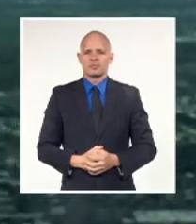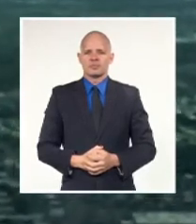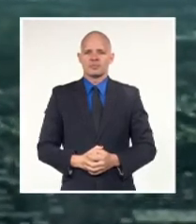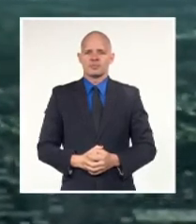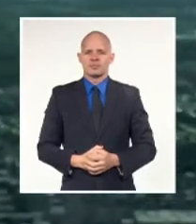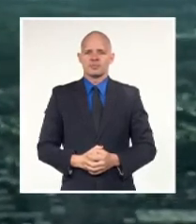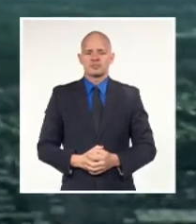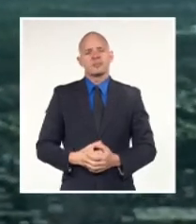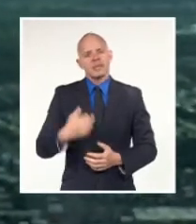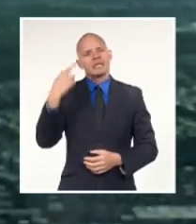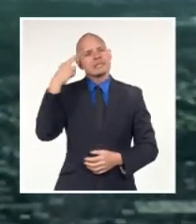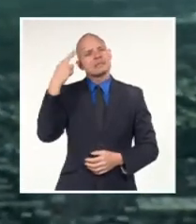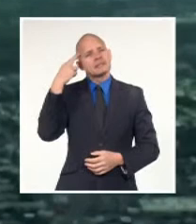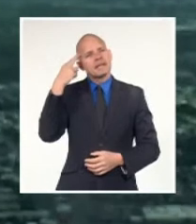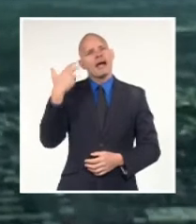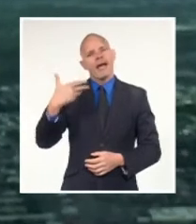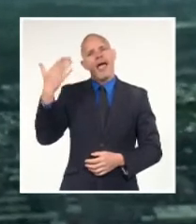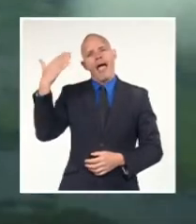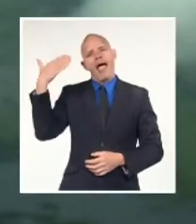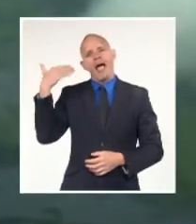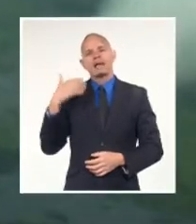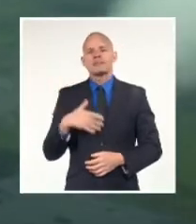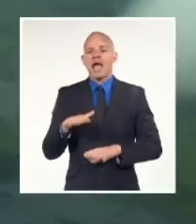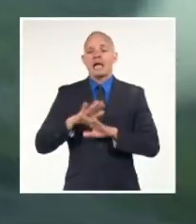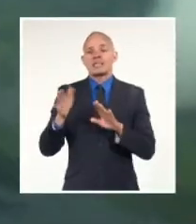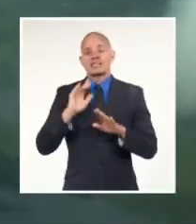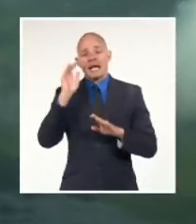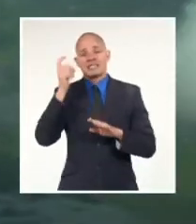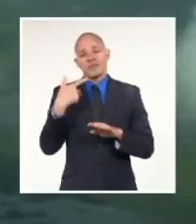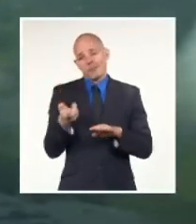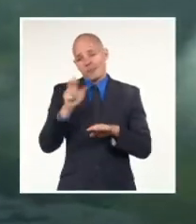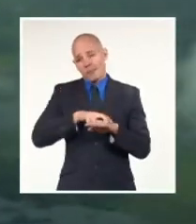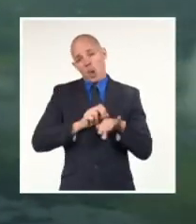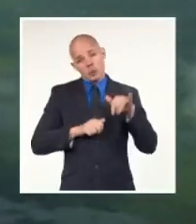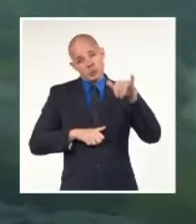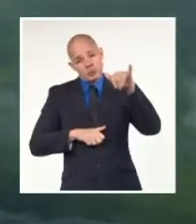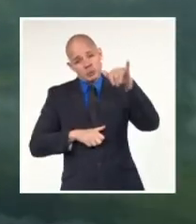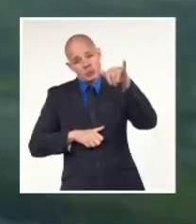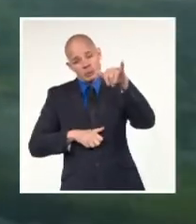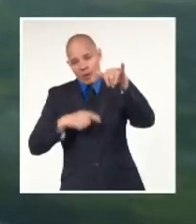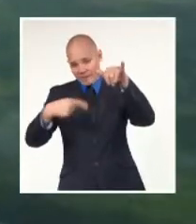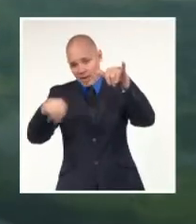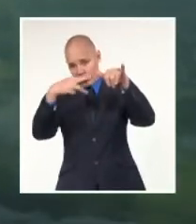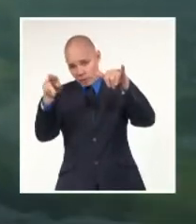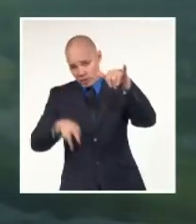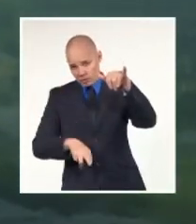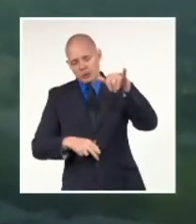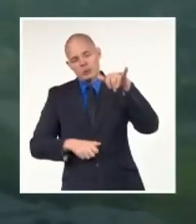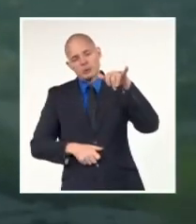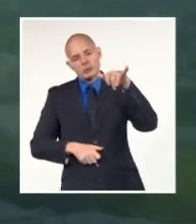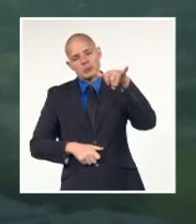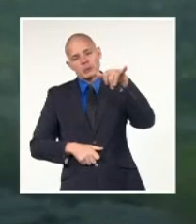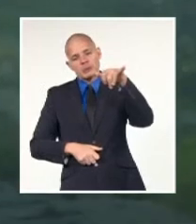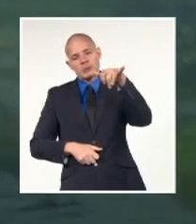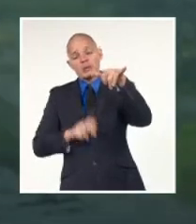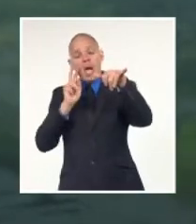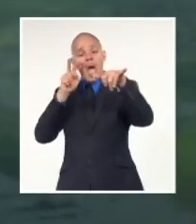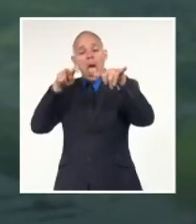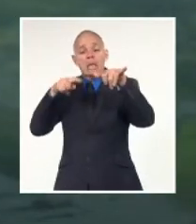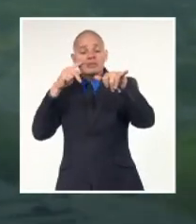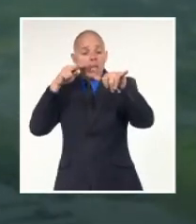Recuerdo la sensación que yo sentía mirando desde el avión la patria, y en San